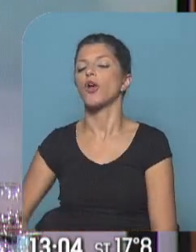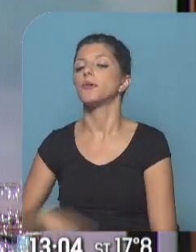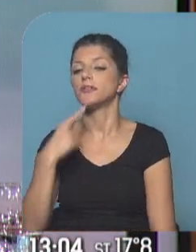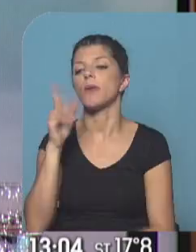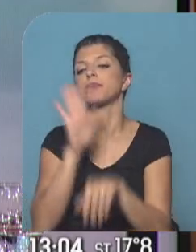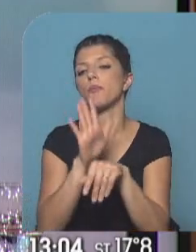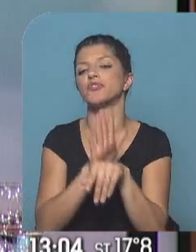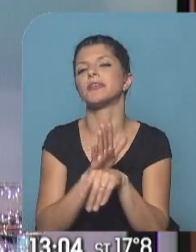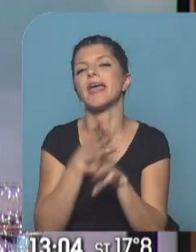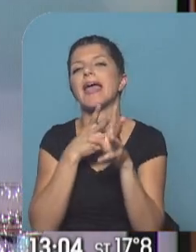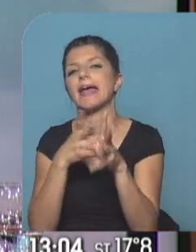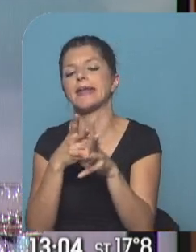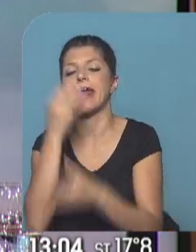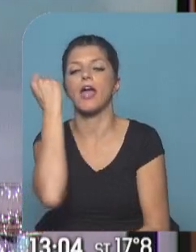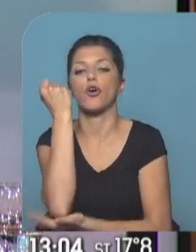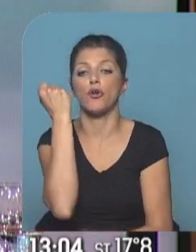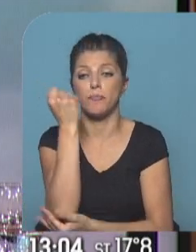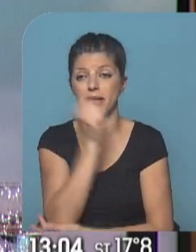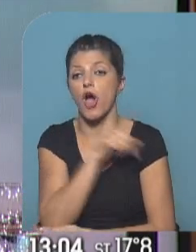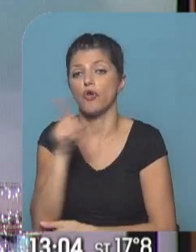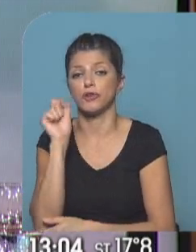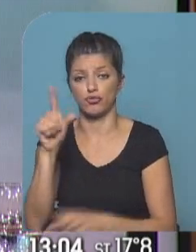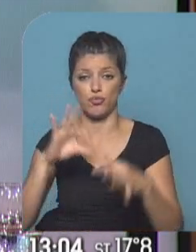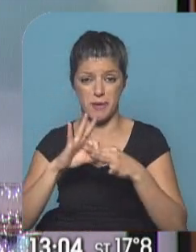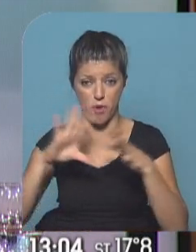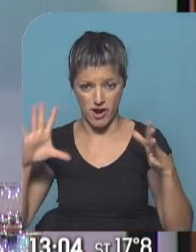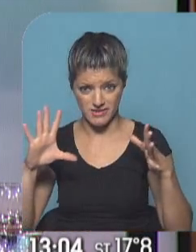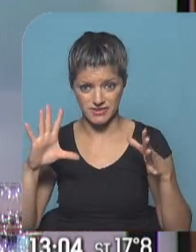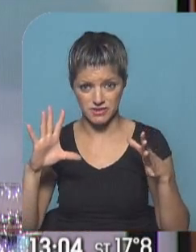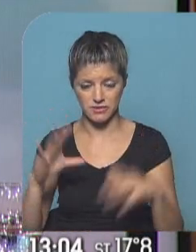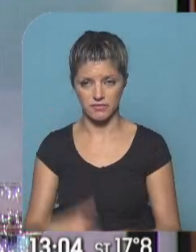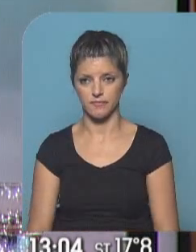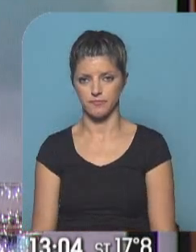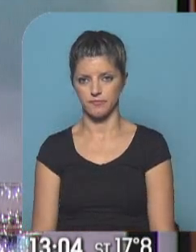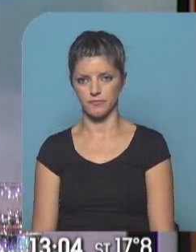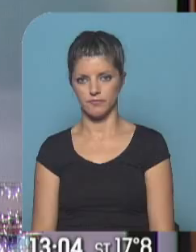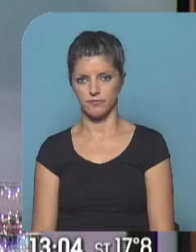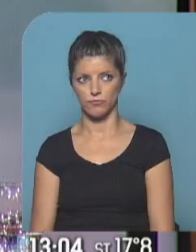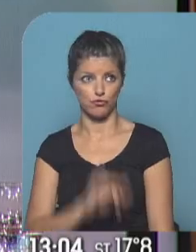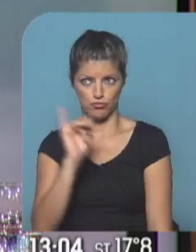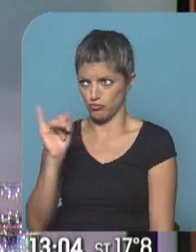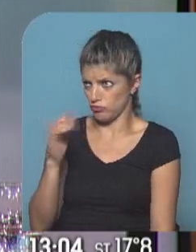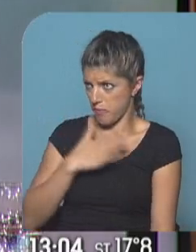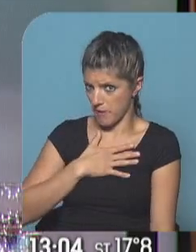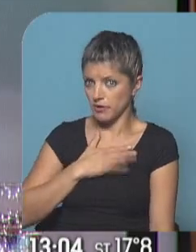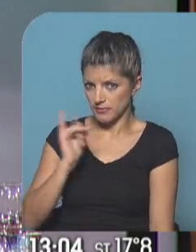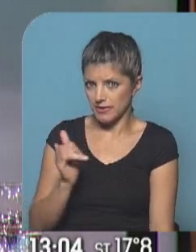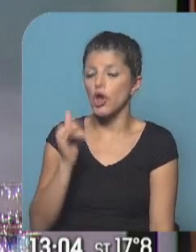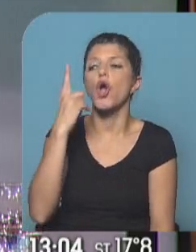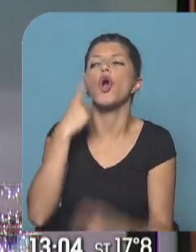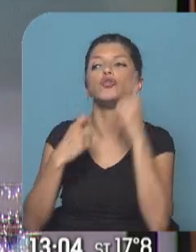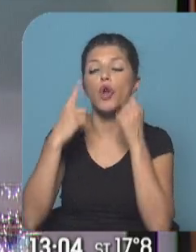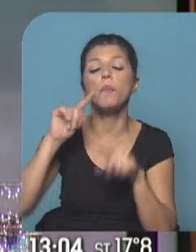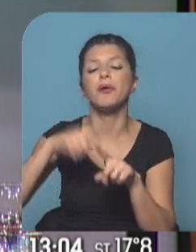guerra económica contra la democracia. Sí, yo creo que el control lo retoma el control político. Ahora no sé si esto va a dar